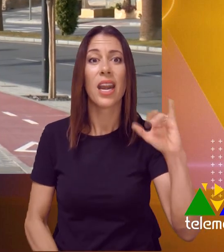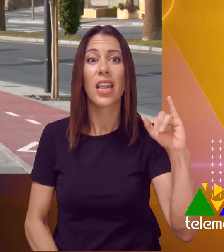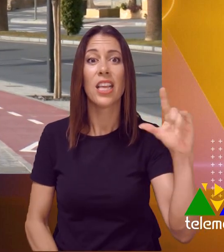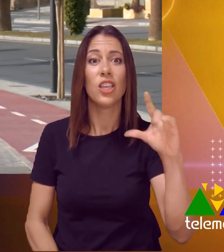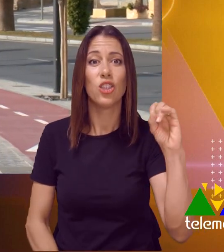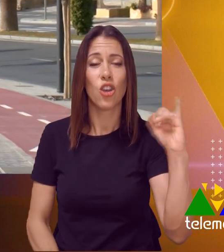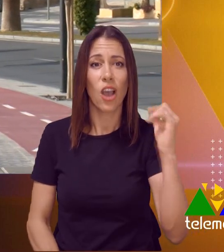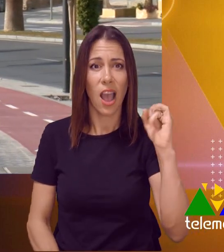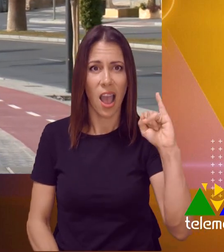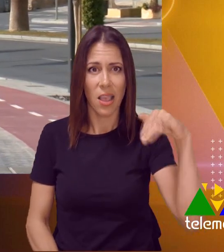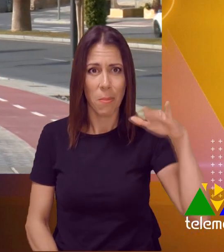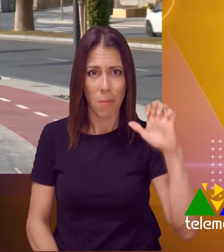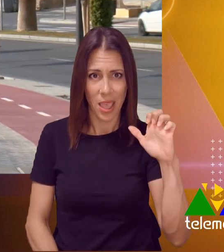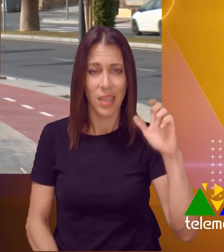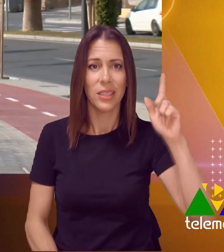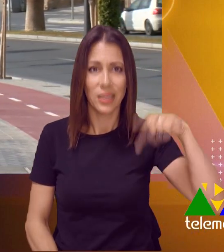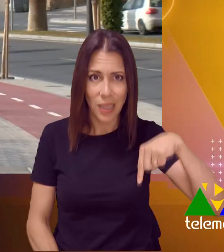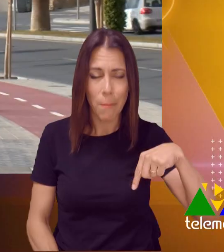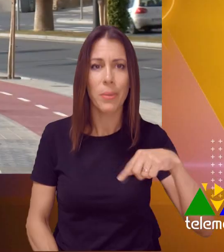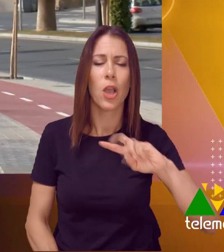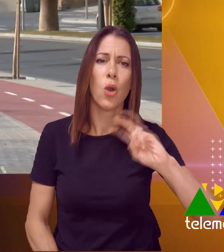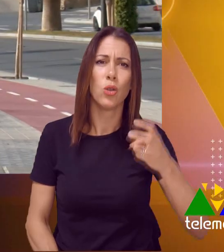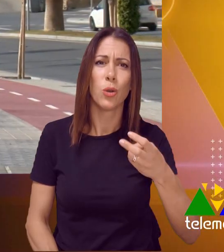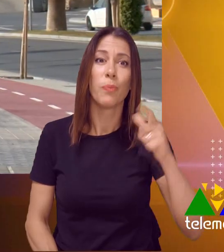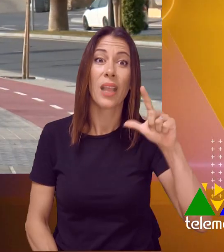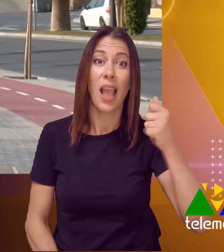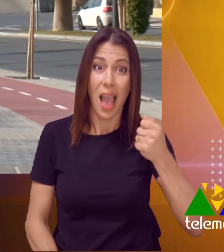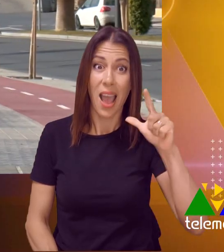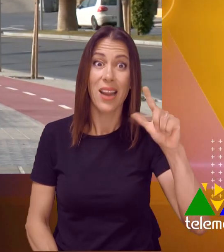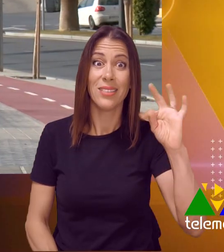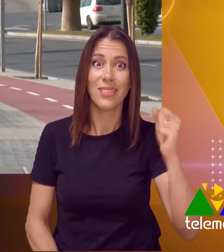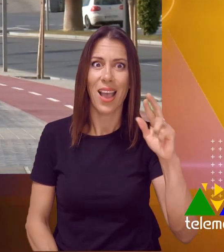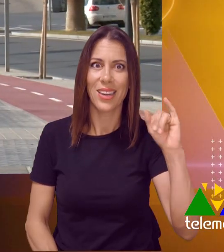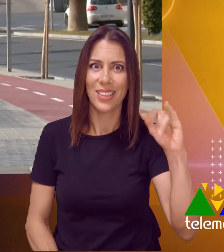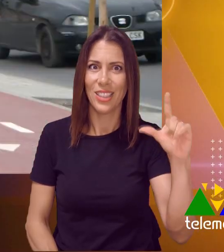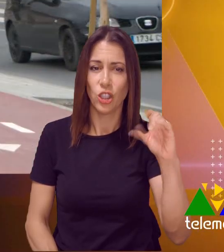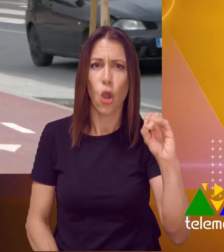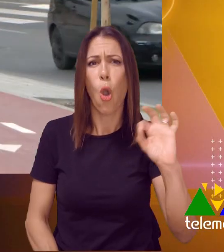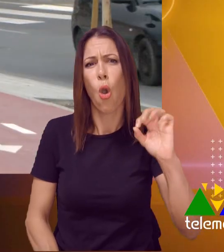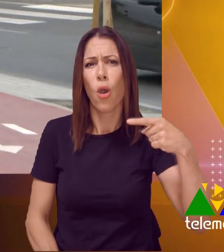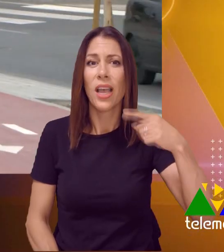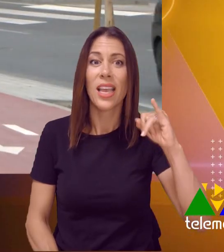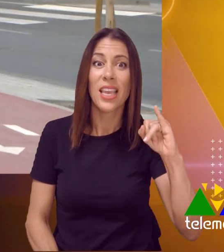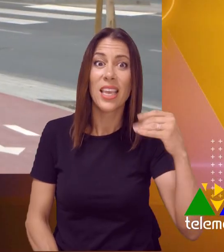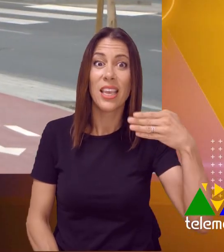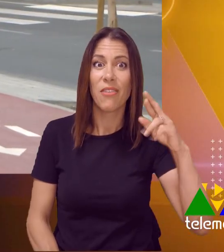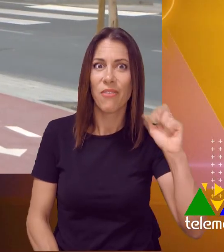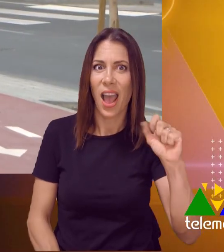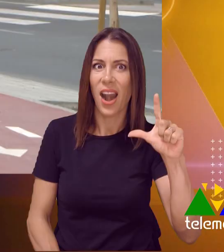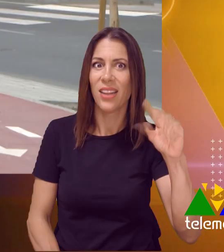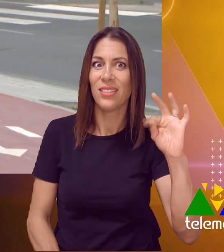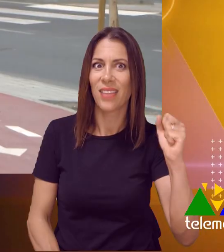El Gibraltarillo, aunque hoy recordaremos que no era Gibraltarillo, o de dónde viene precisamente